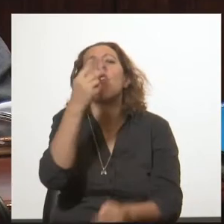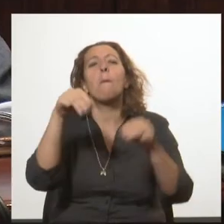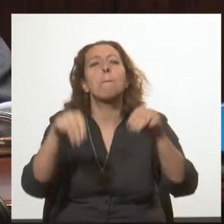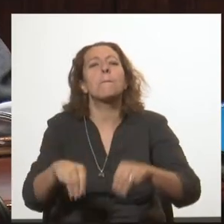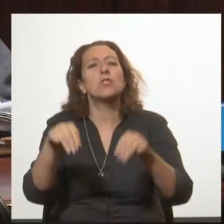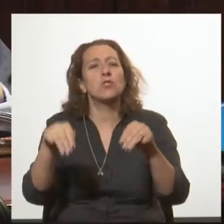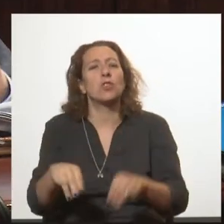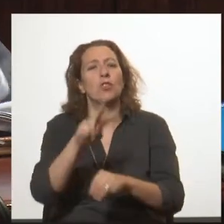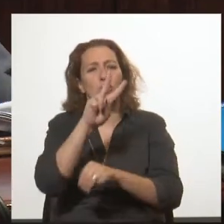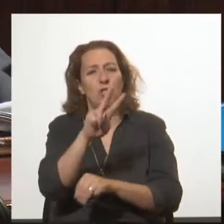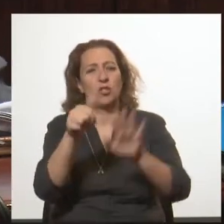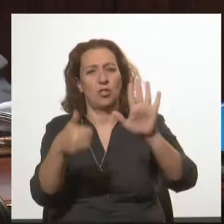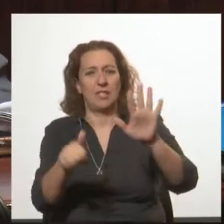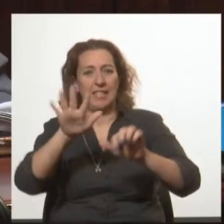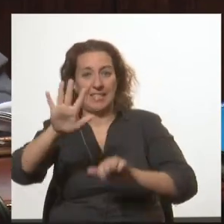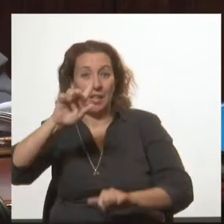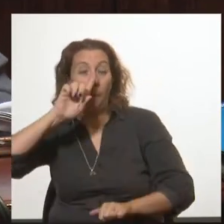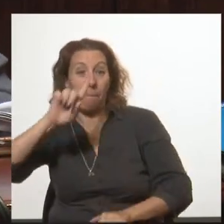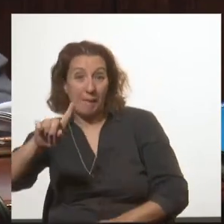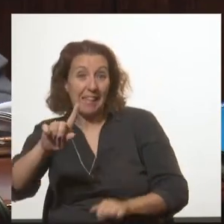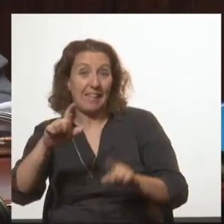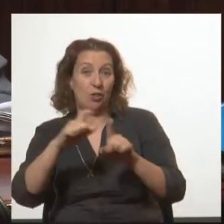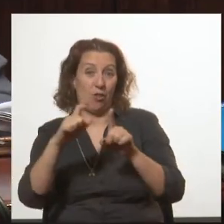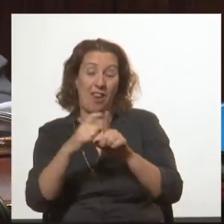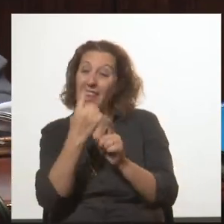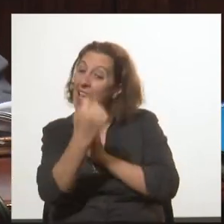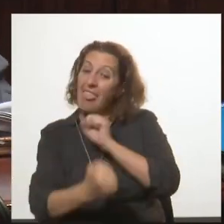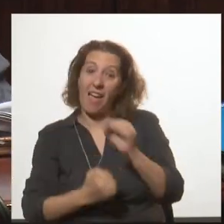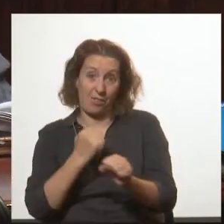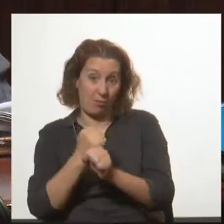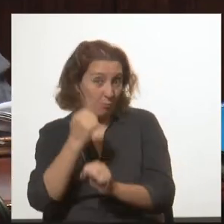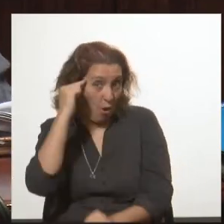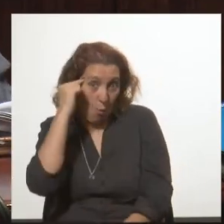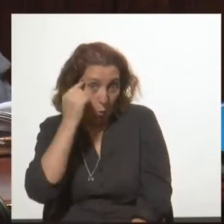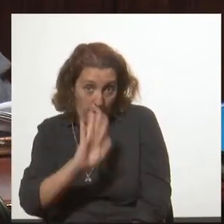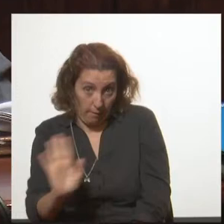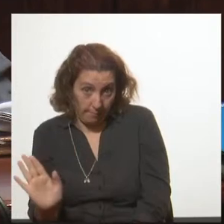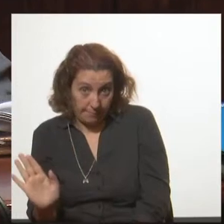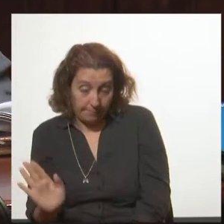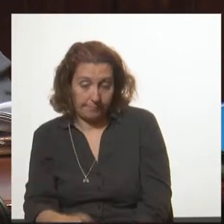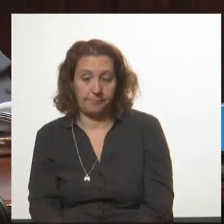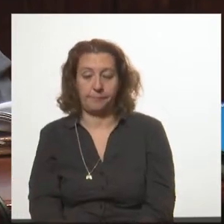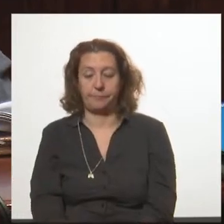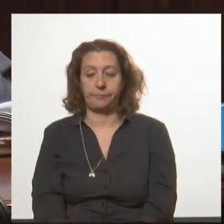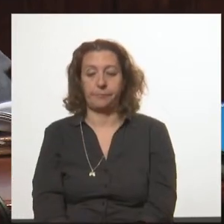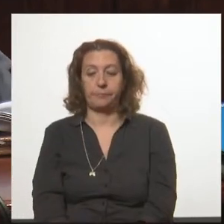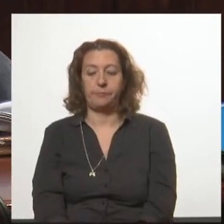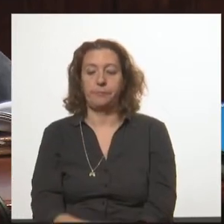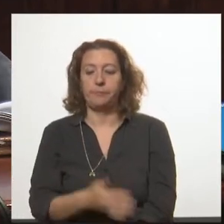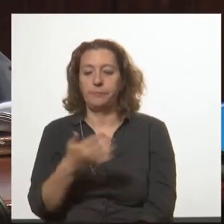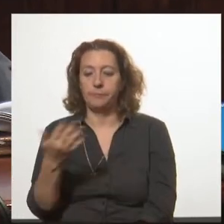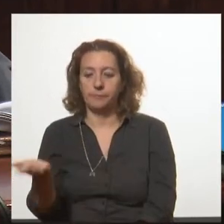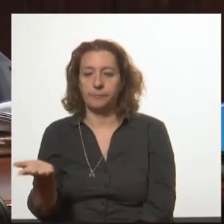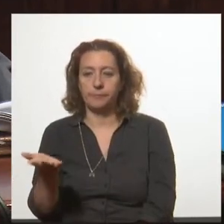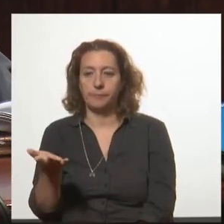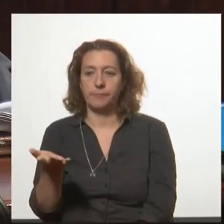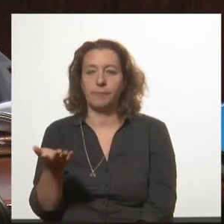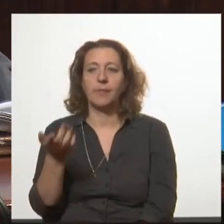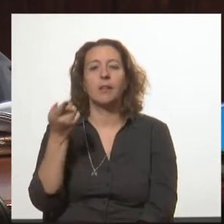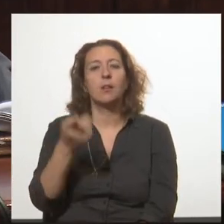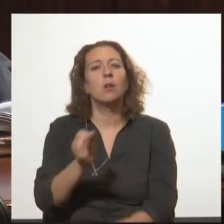doscientos sesenta y cinco mil dólares por año una verdadera locura es decir lo que podría